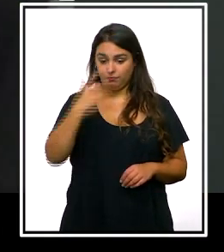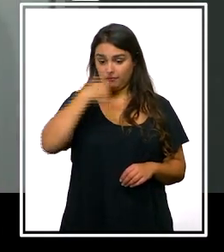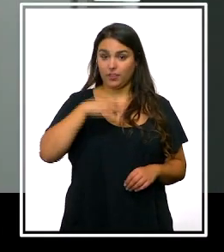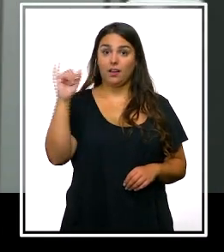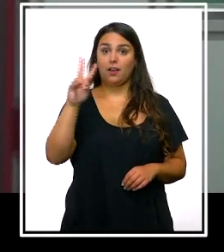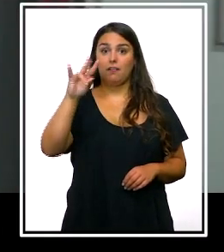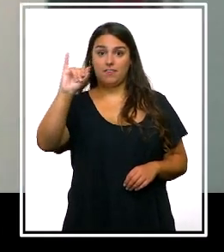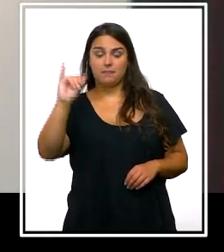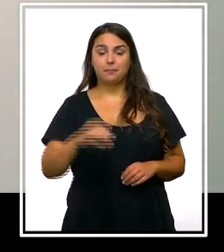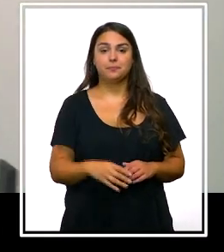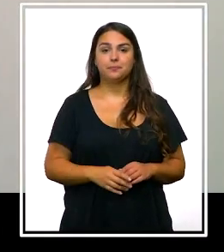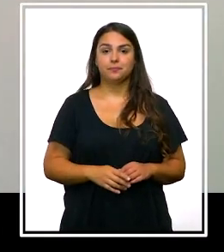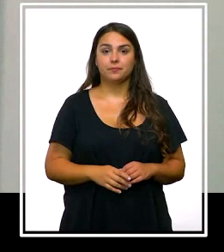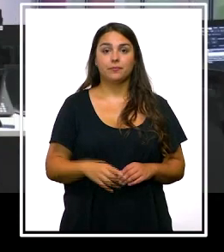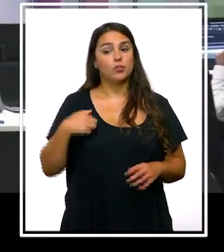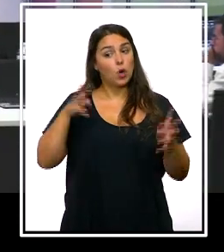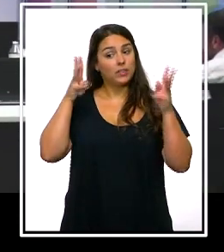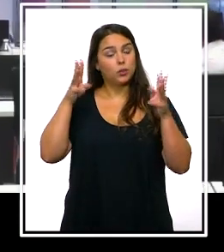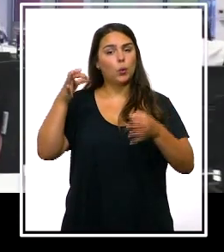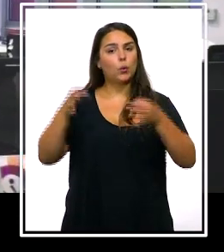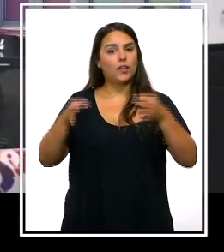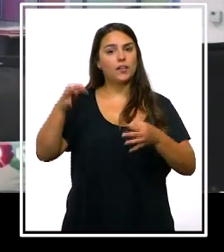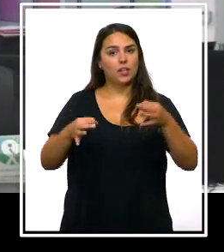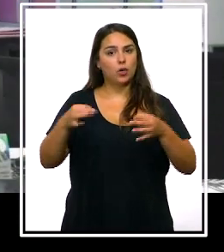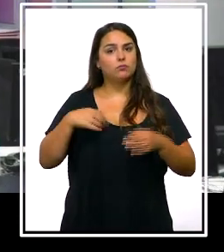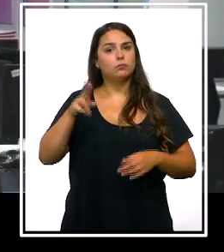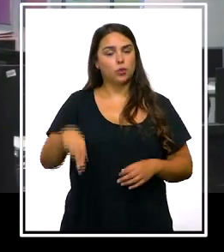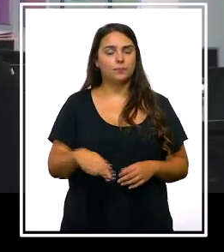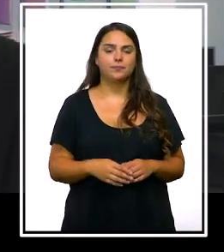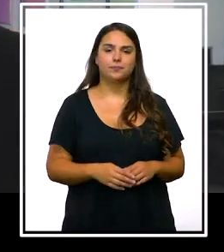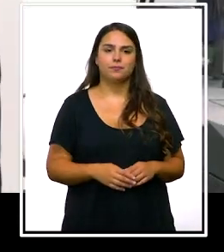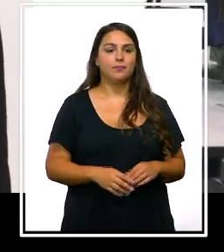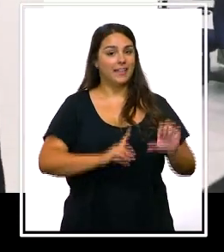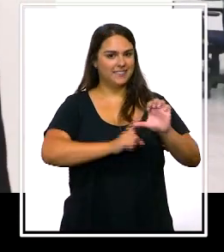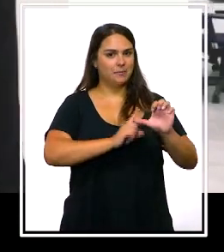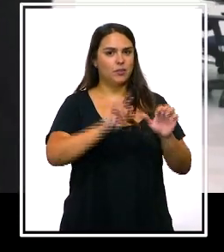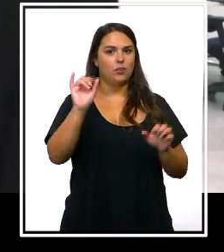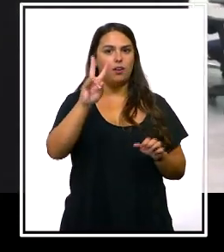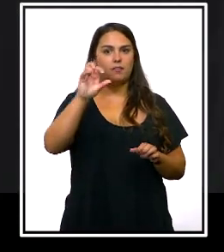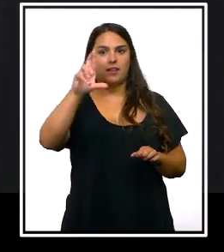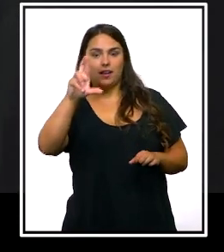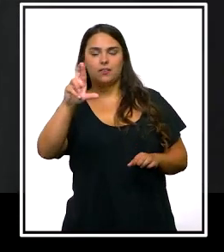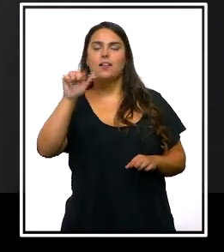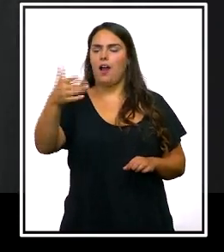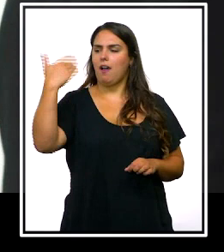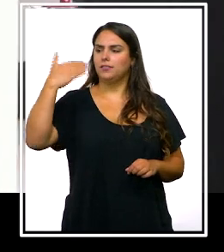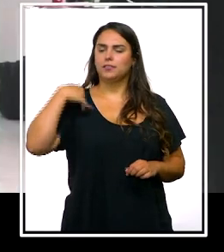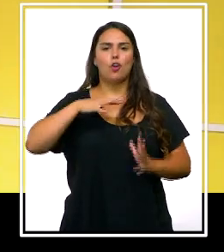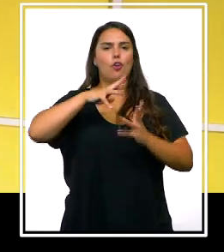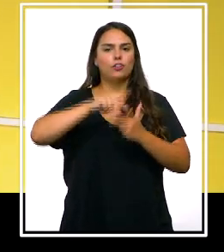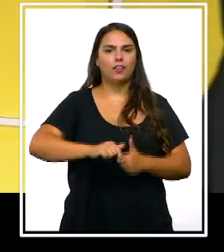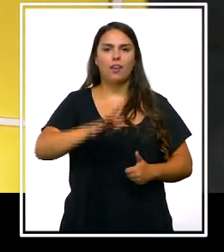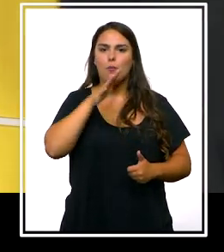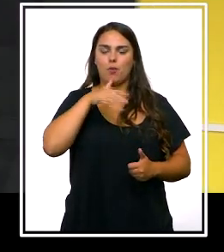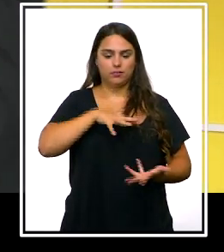soy Javier. Soy asesor jurídico en Ilún. El extremeño Javier García Pajares fue en su día noticia